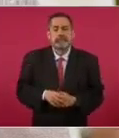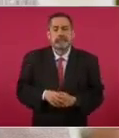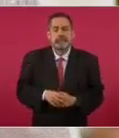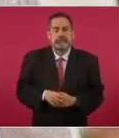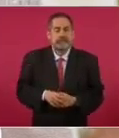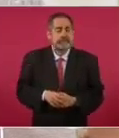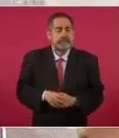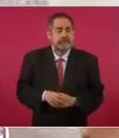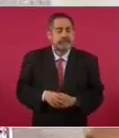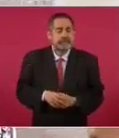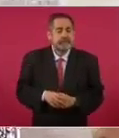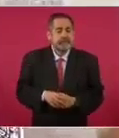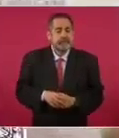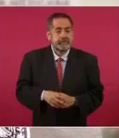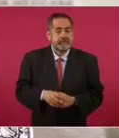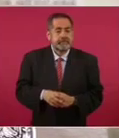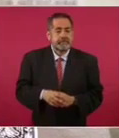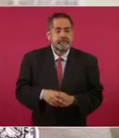cómo